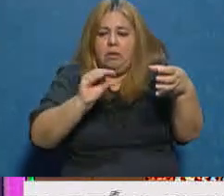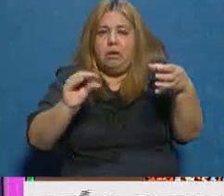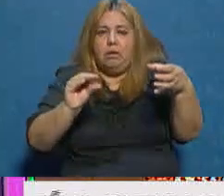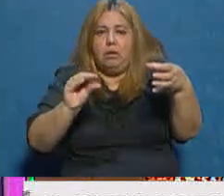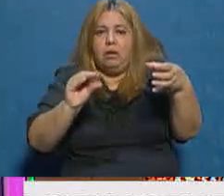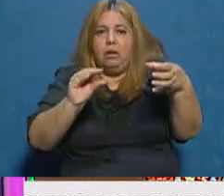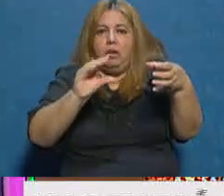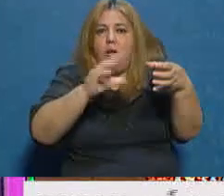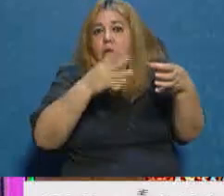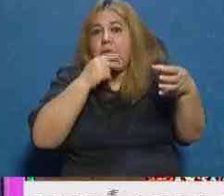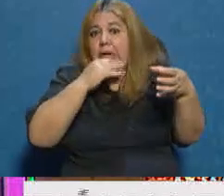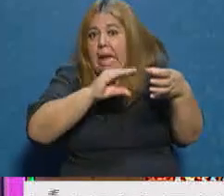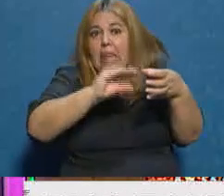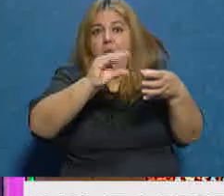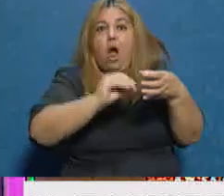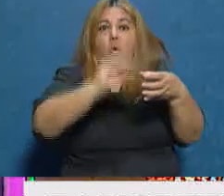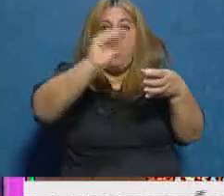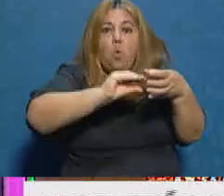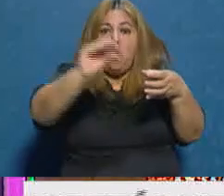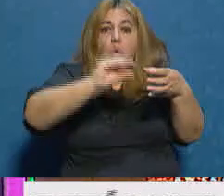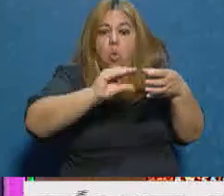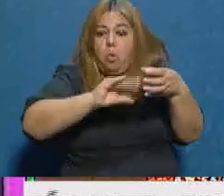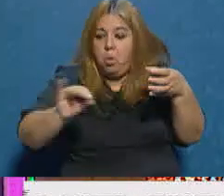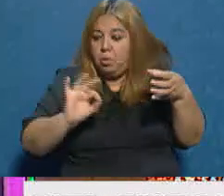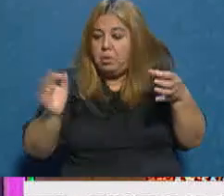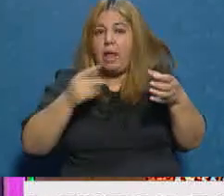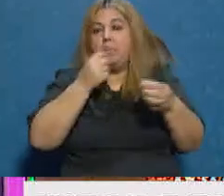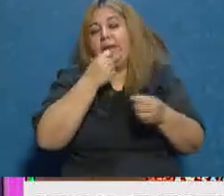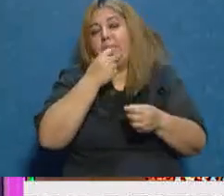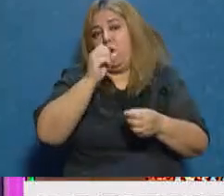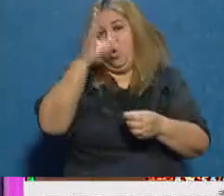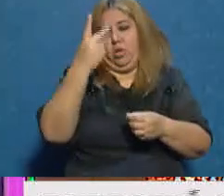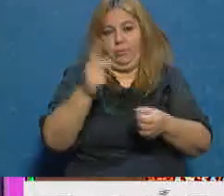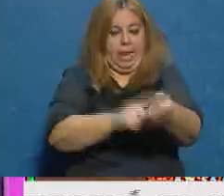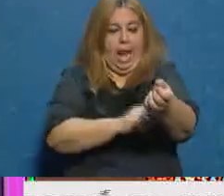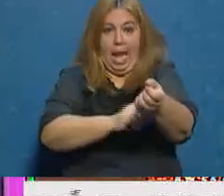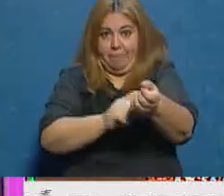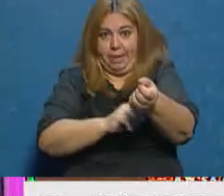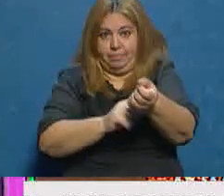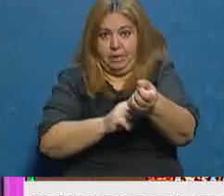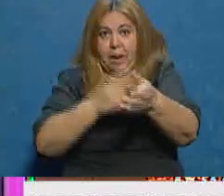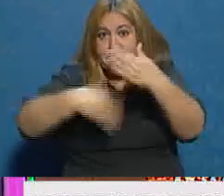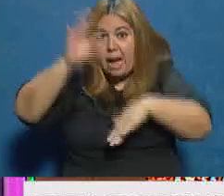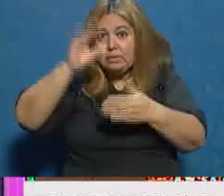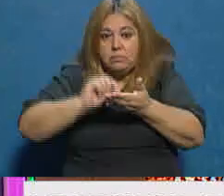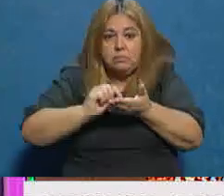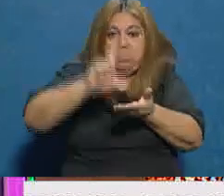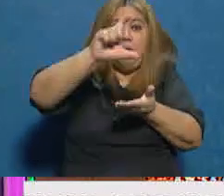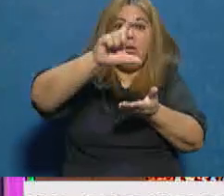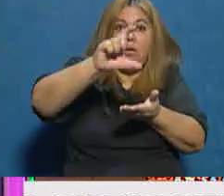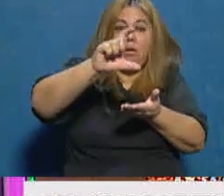costado, en la que, por ejemplo, ponemos dos clubes como ejemplo. Independiente Rivadavia fue uno de los que más recibió, junto con